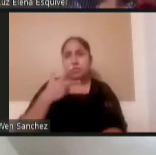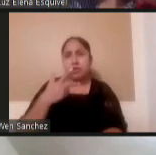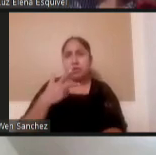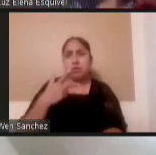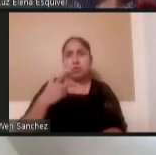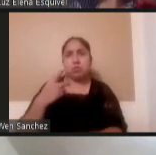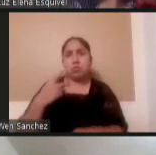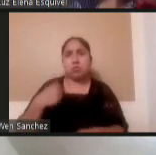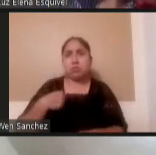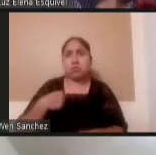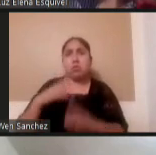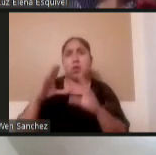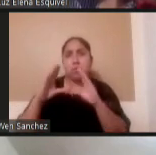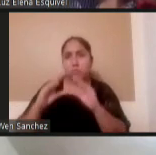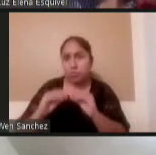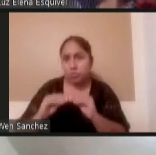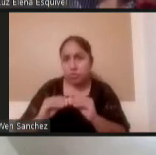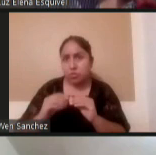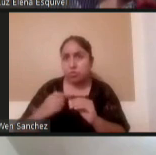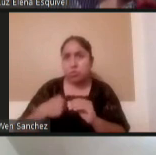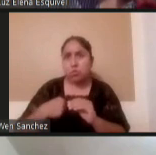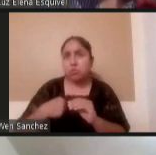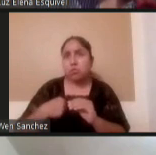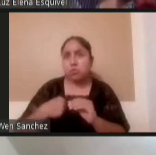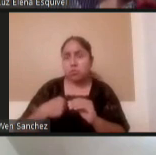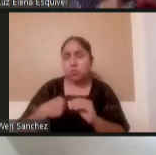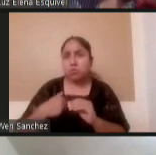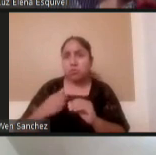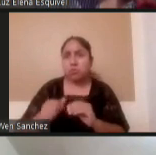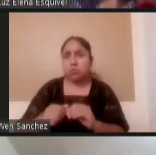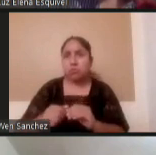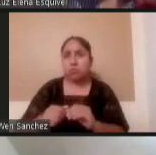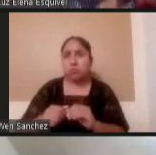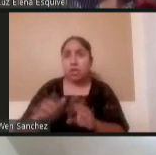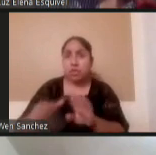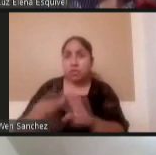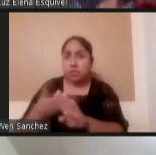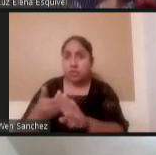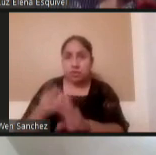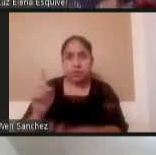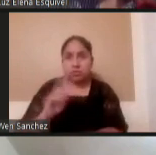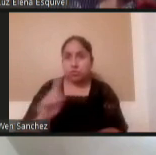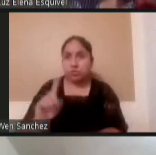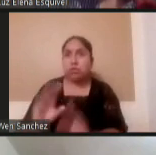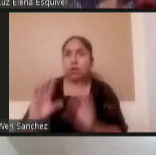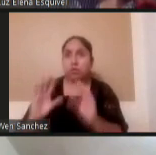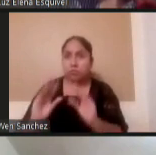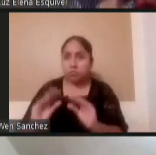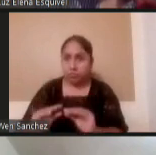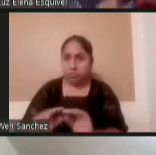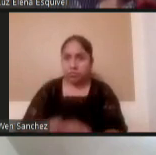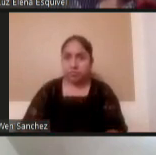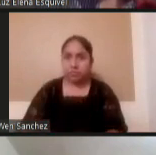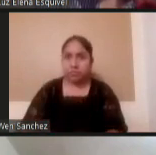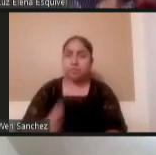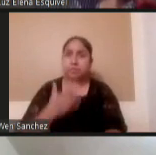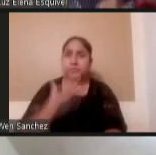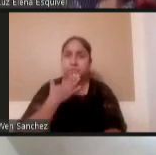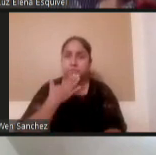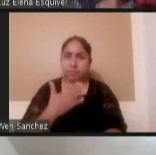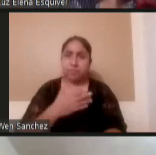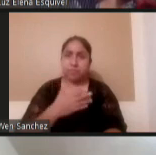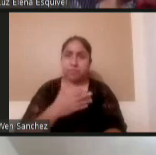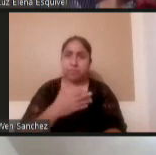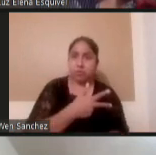contra. Es correcto. Entonces, aclaramos para corregir que se votó tanto el punto